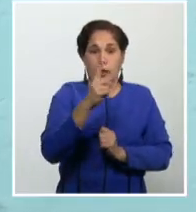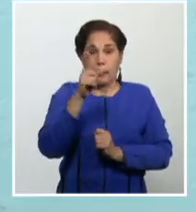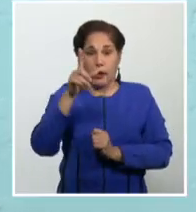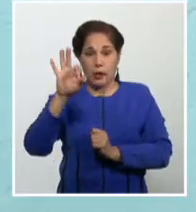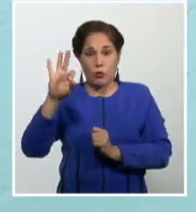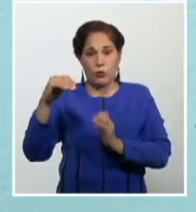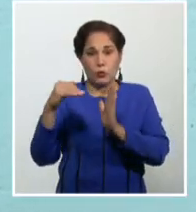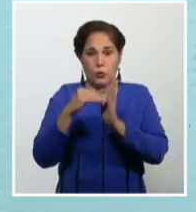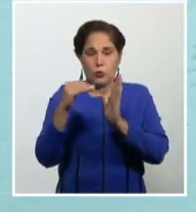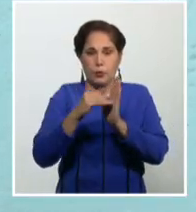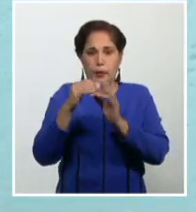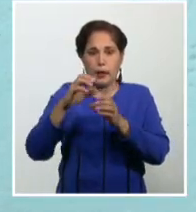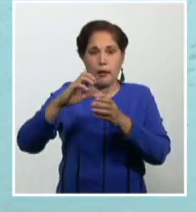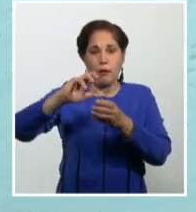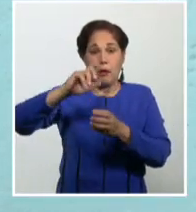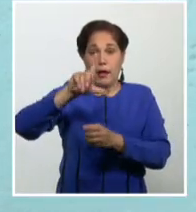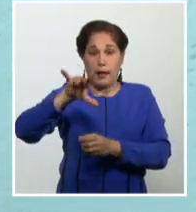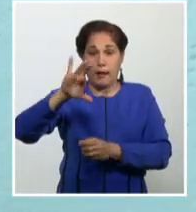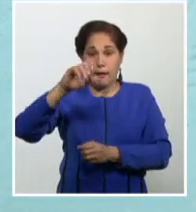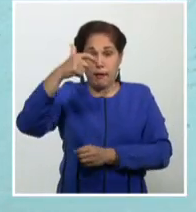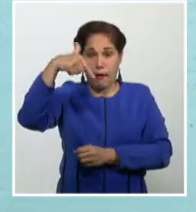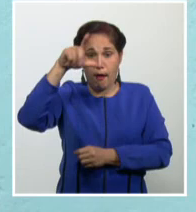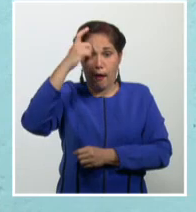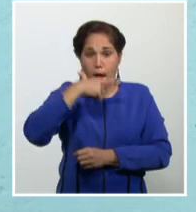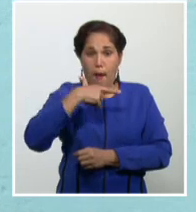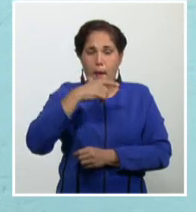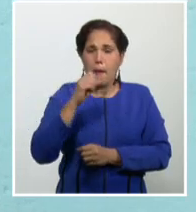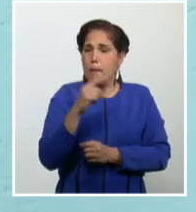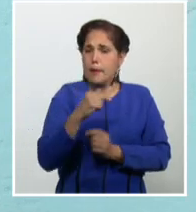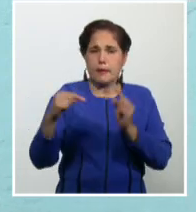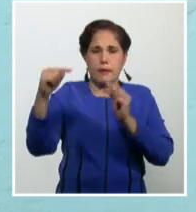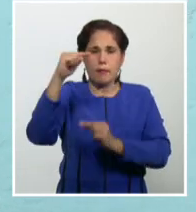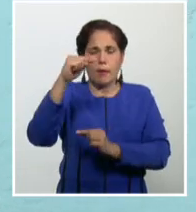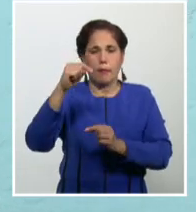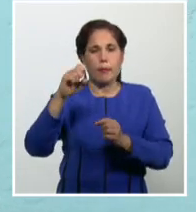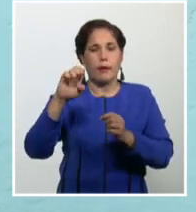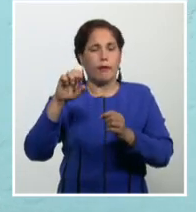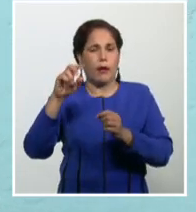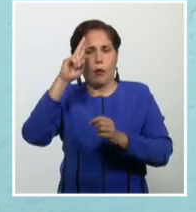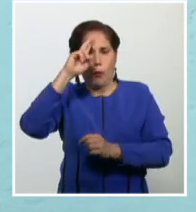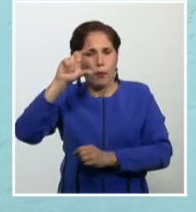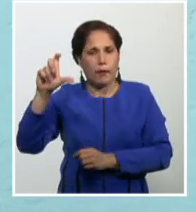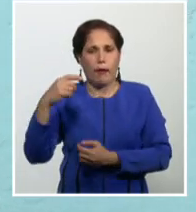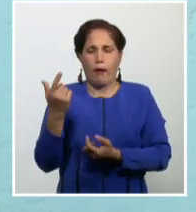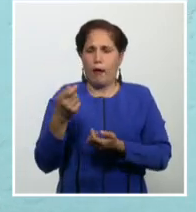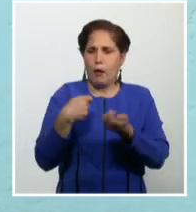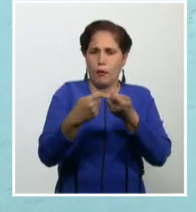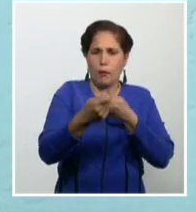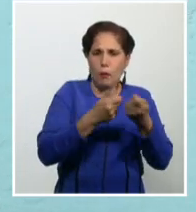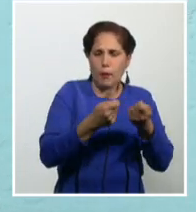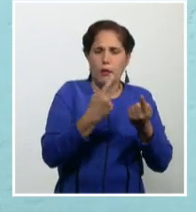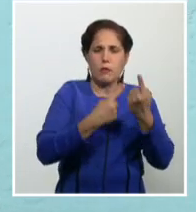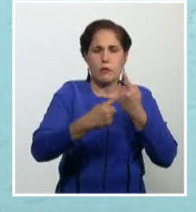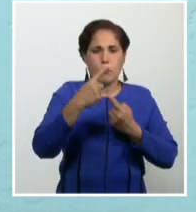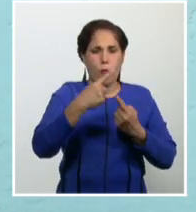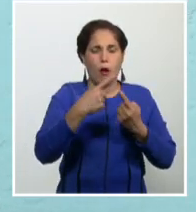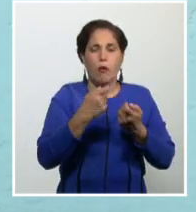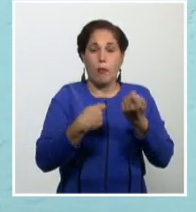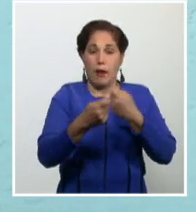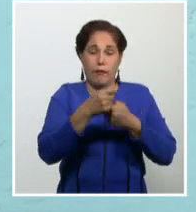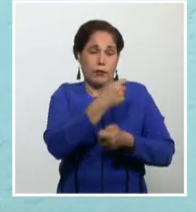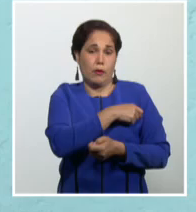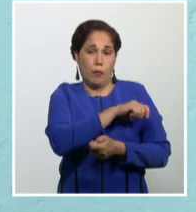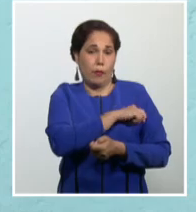18.000 litros de lejía principalmente a las instituciones de comercio, es decir, el MISIN para la venta a la